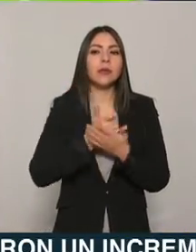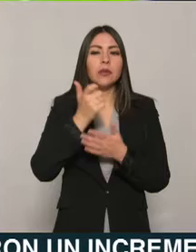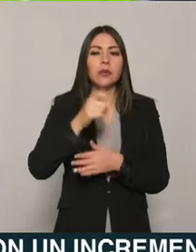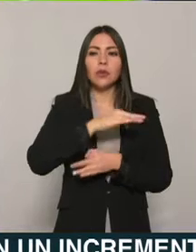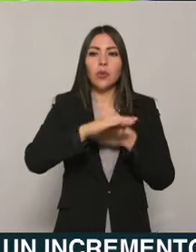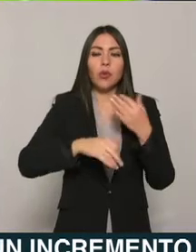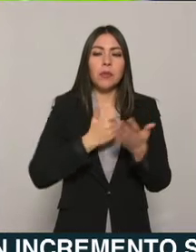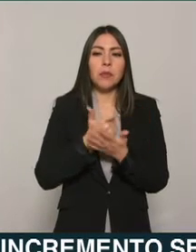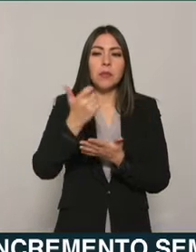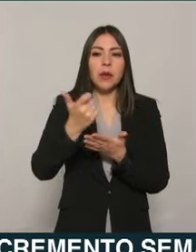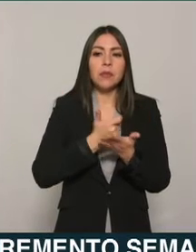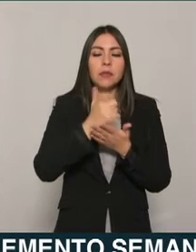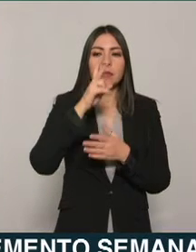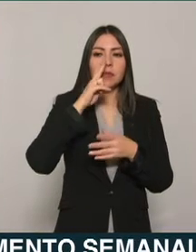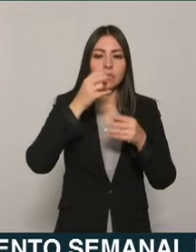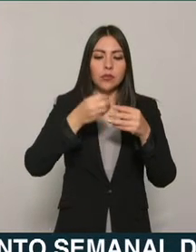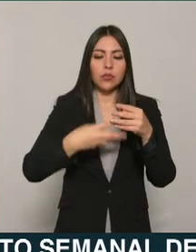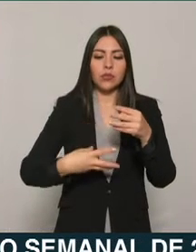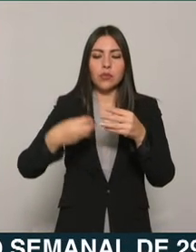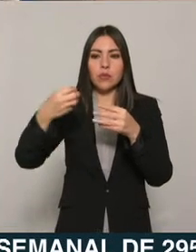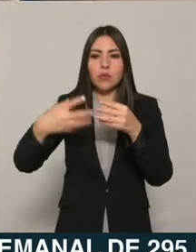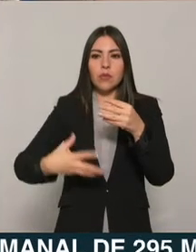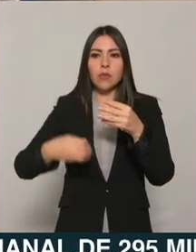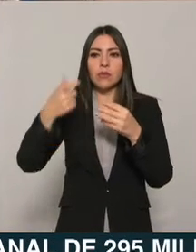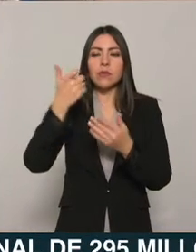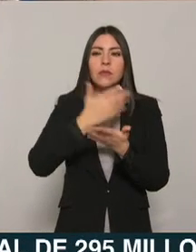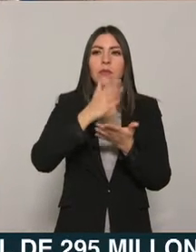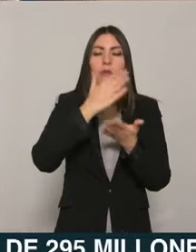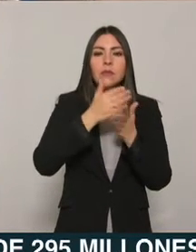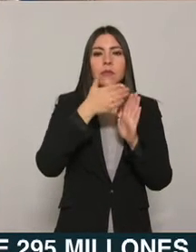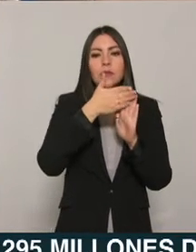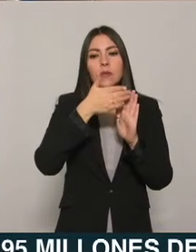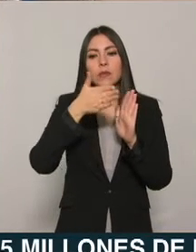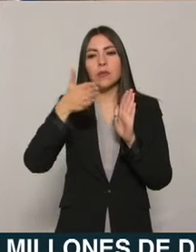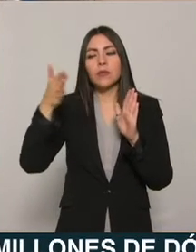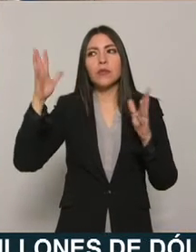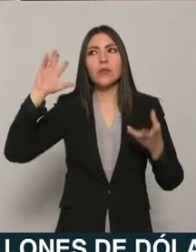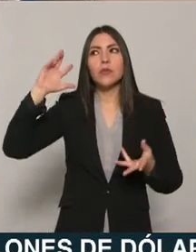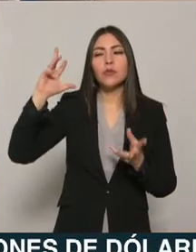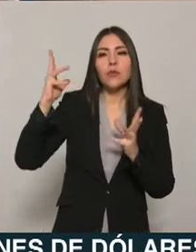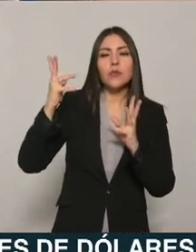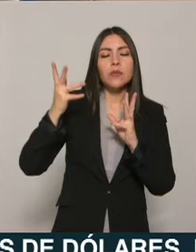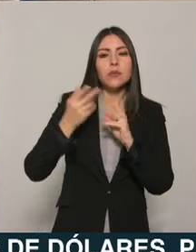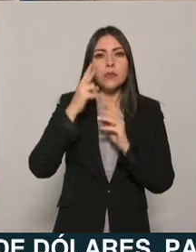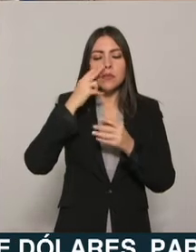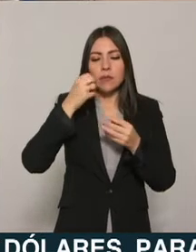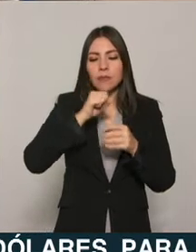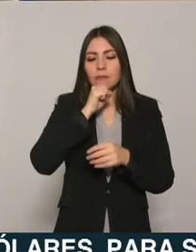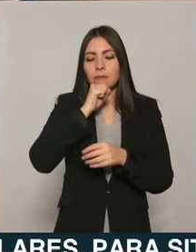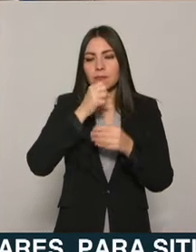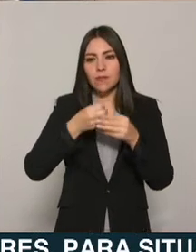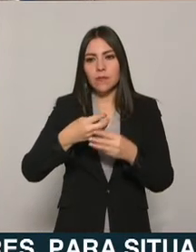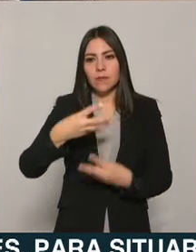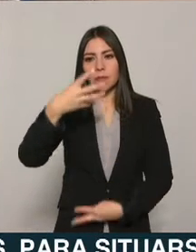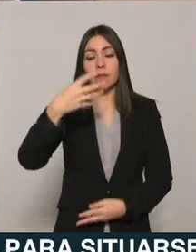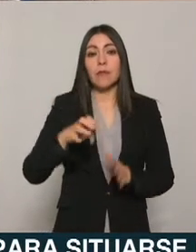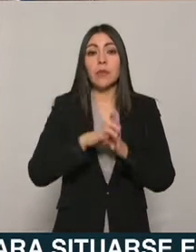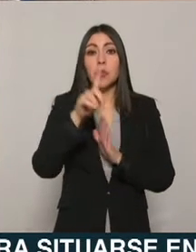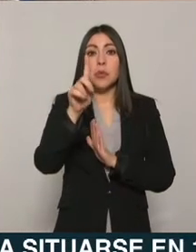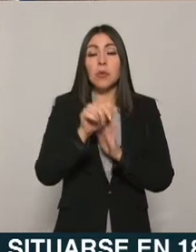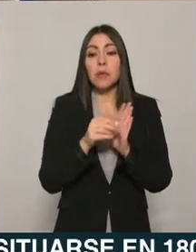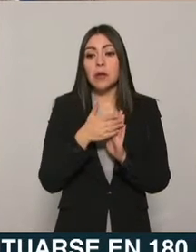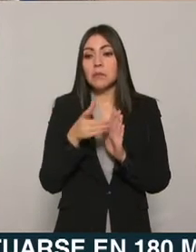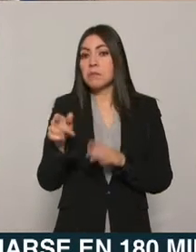verá reflejado en el historial crediticio. Si pasa más de un mes que no ha pagado, inmediatamente las